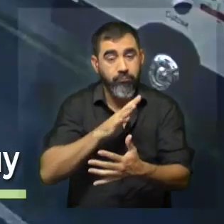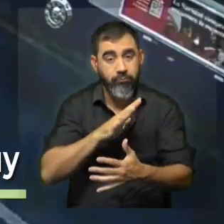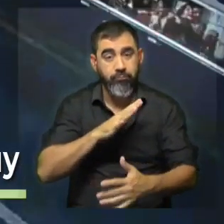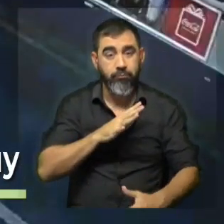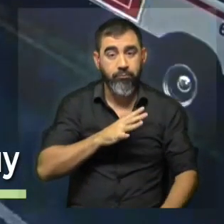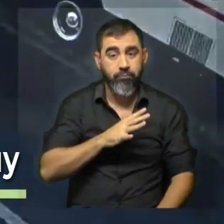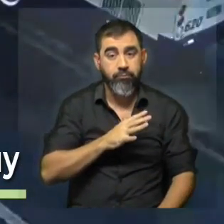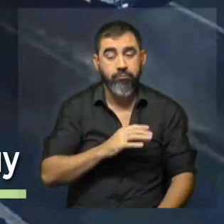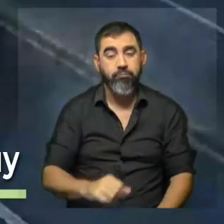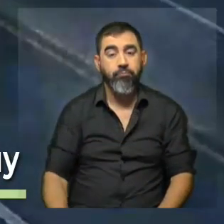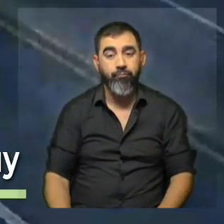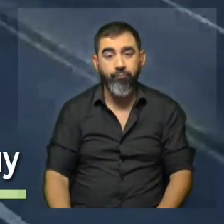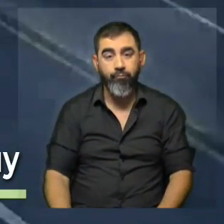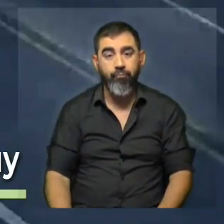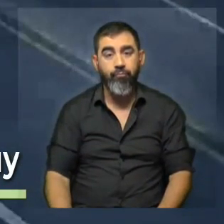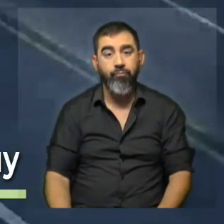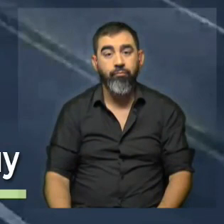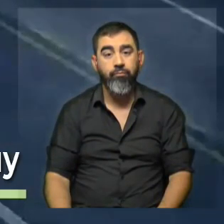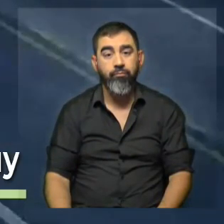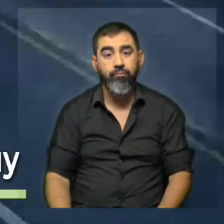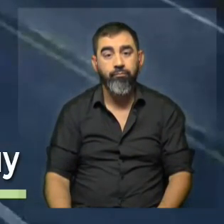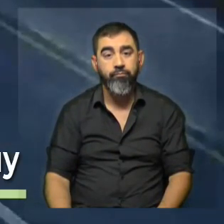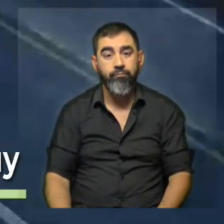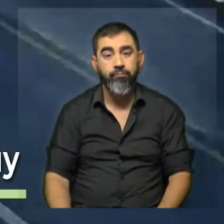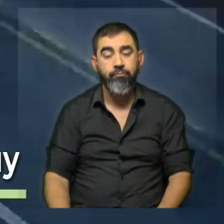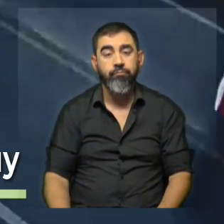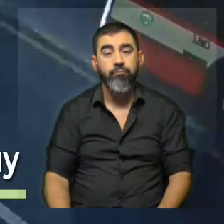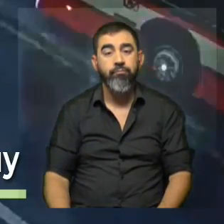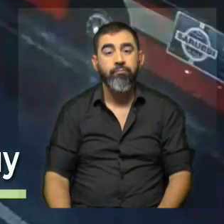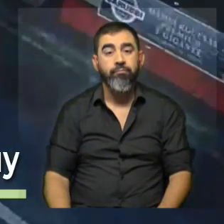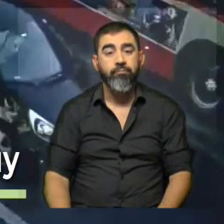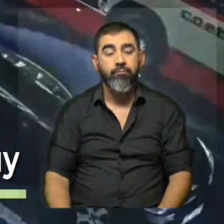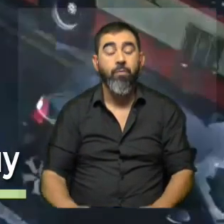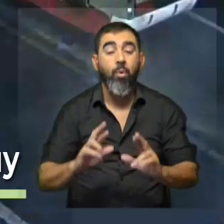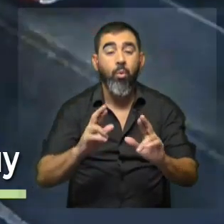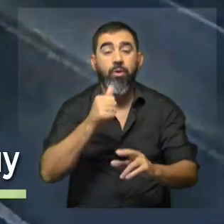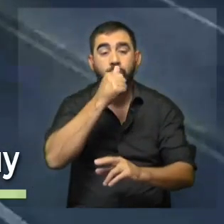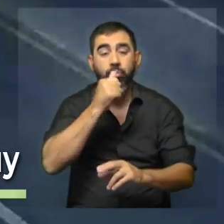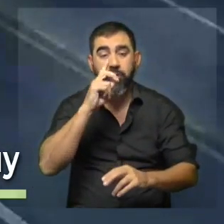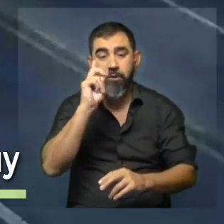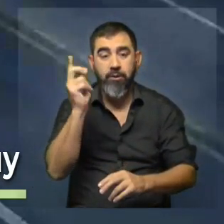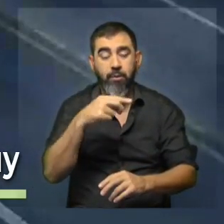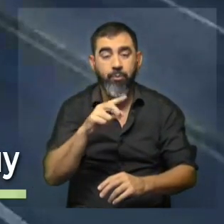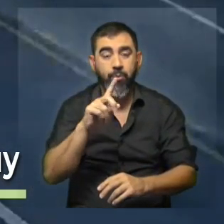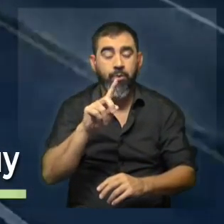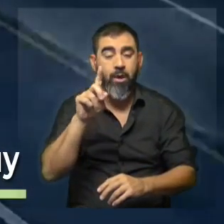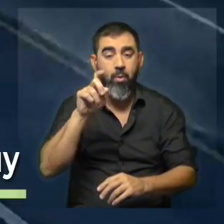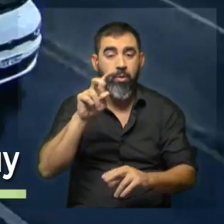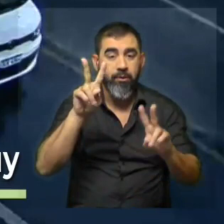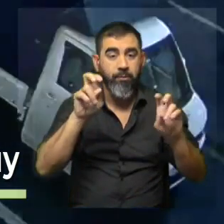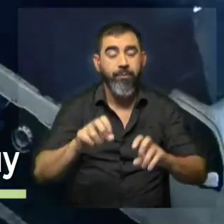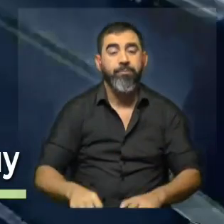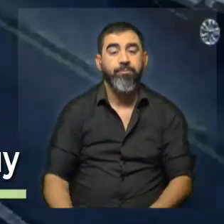no se usa agua para riego no Y si para consumo para preservar exactamente bueno ojalá que se pueda solucionar rápidamente